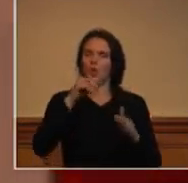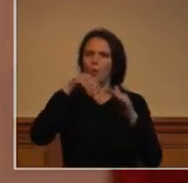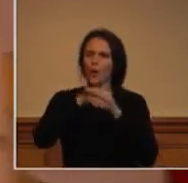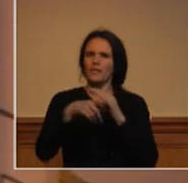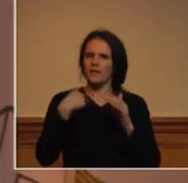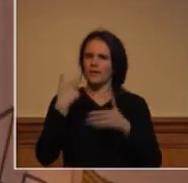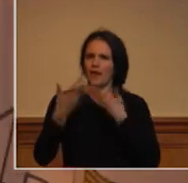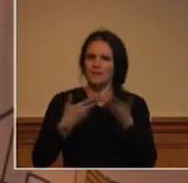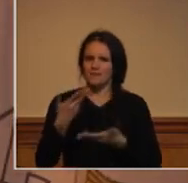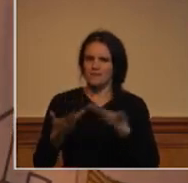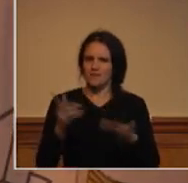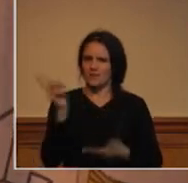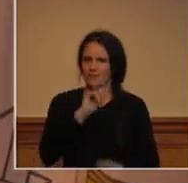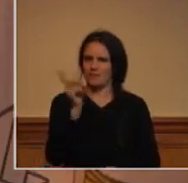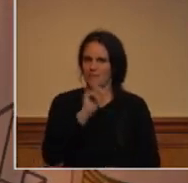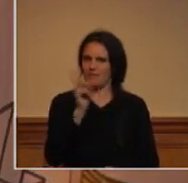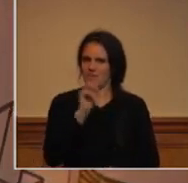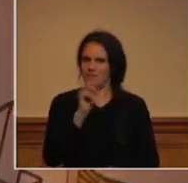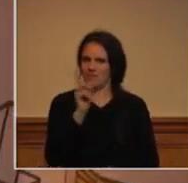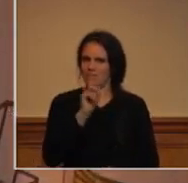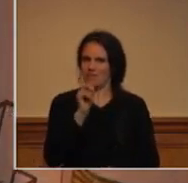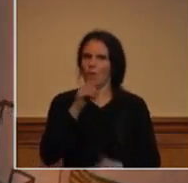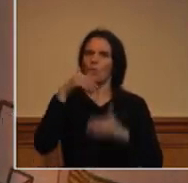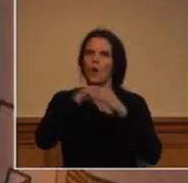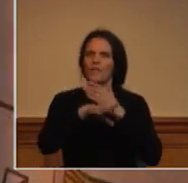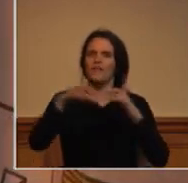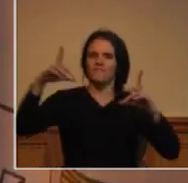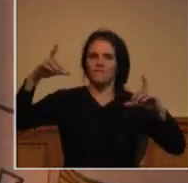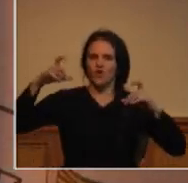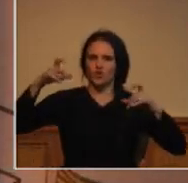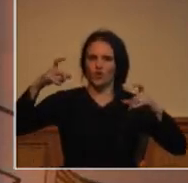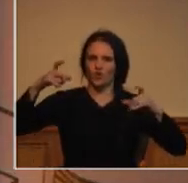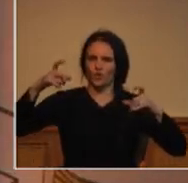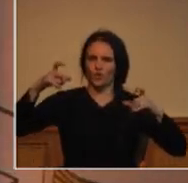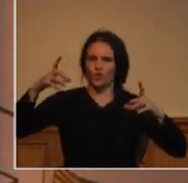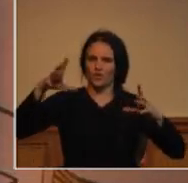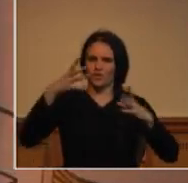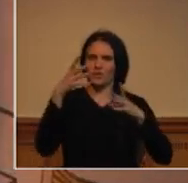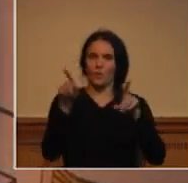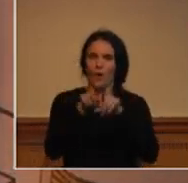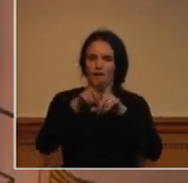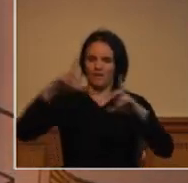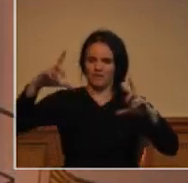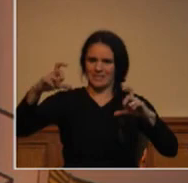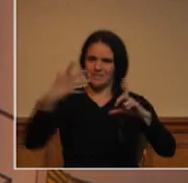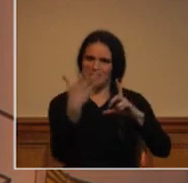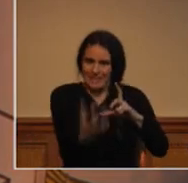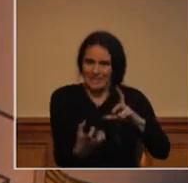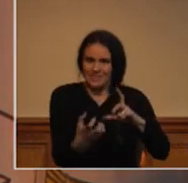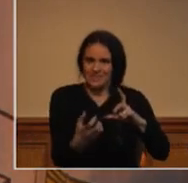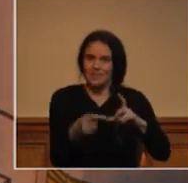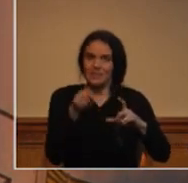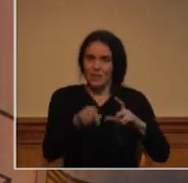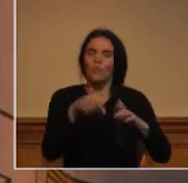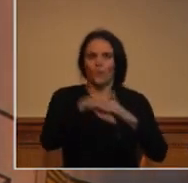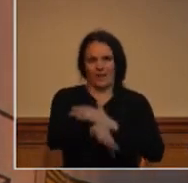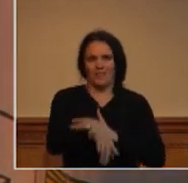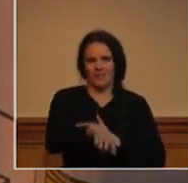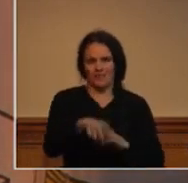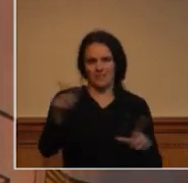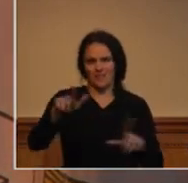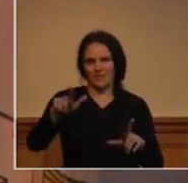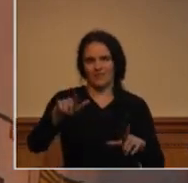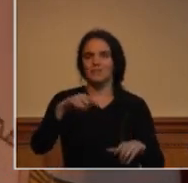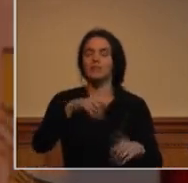dentro de la mesita, sesión. Sino que perfecto. Guarda la captura de pantalla. Entonces okay. Ahí sí podemos generar, dependiendo cómo se ordenen